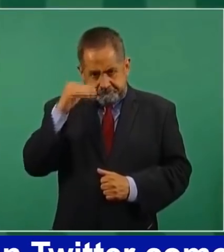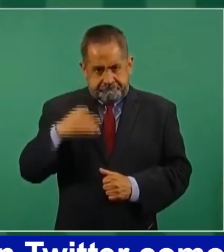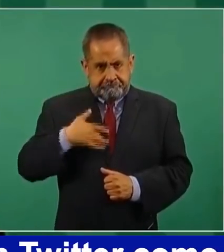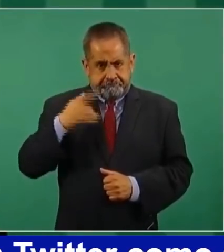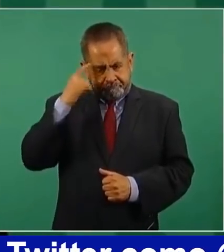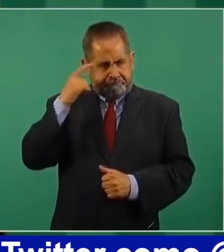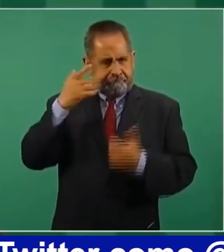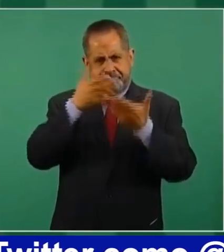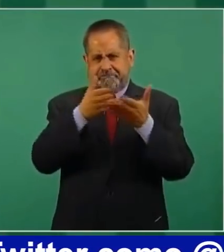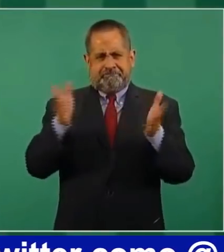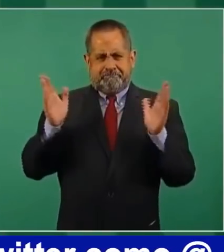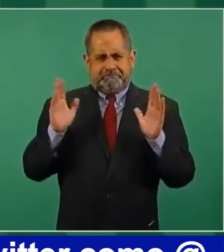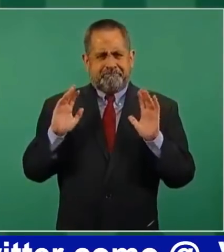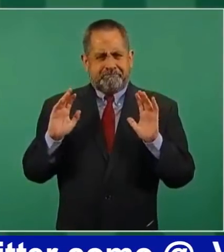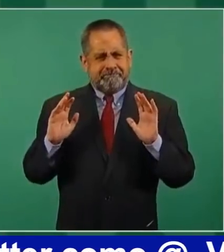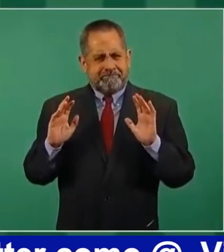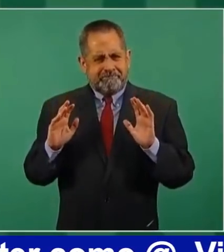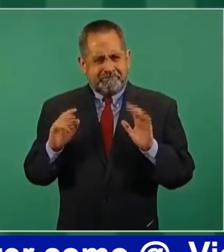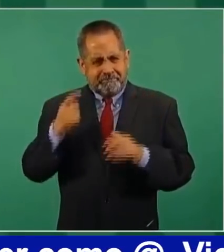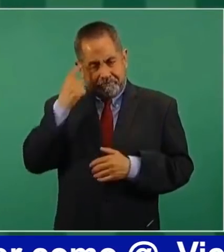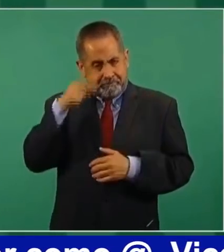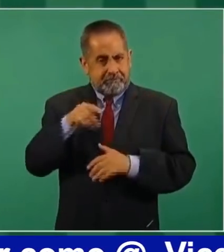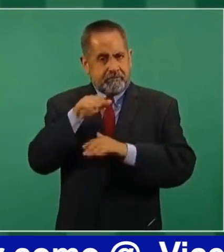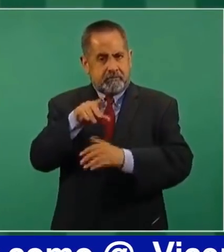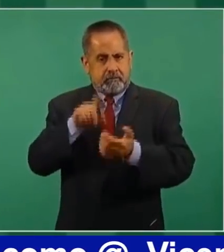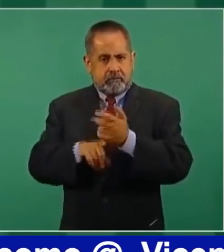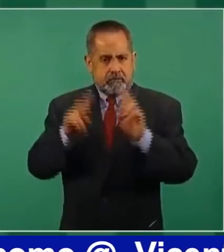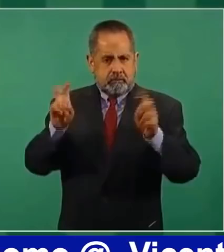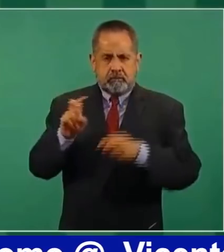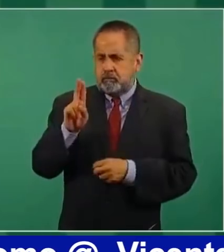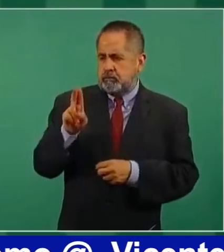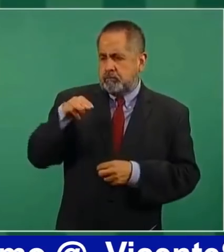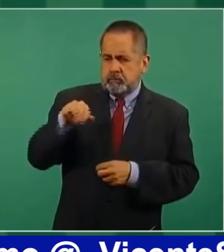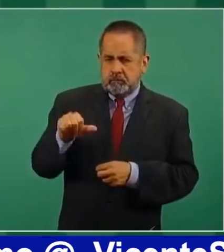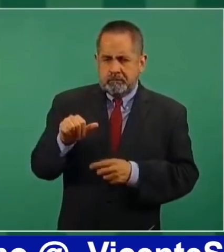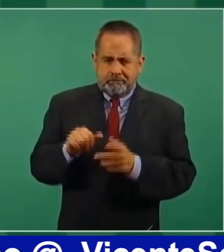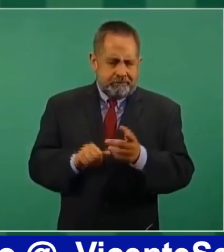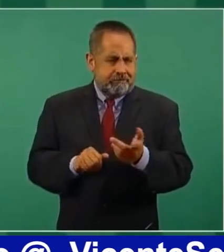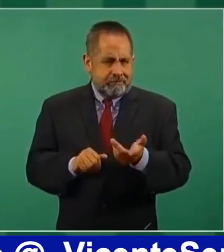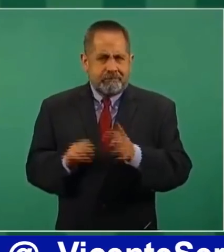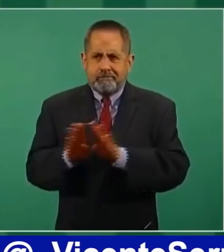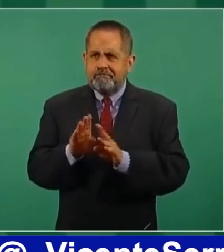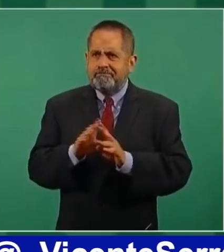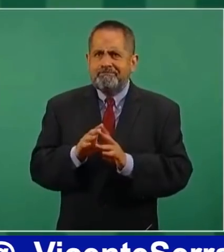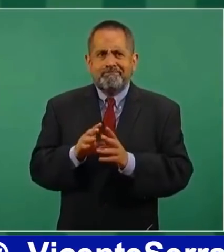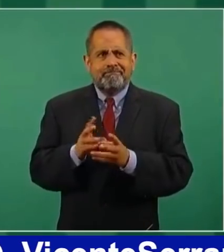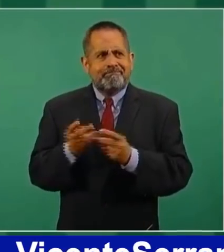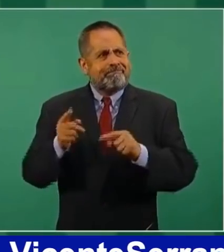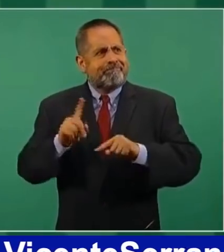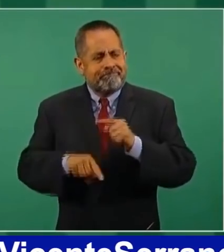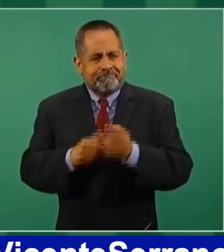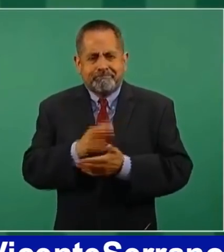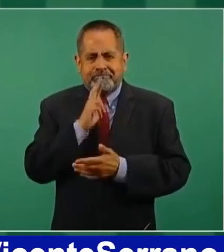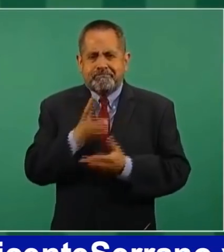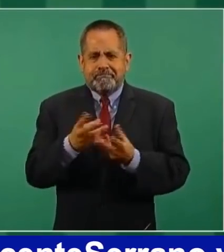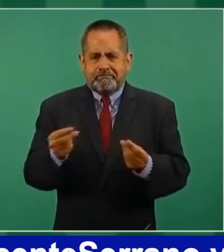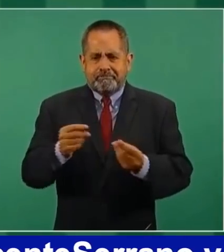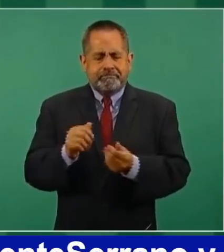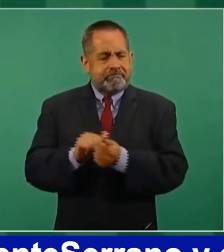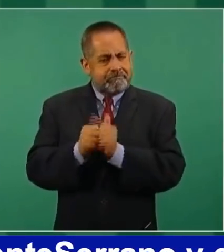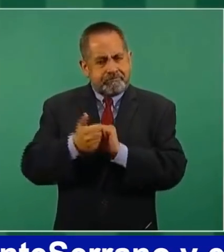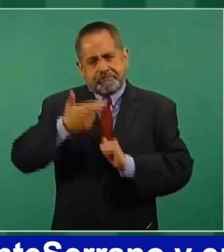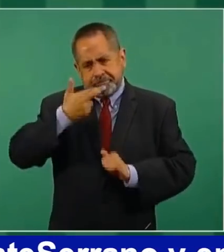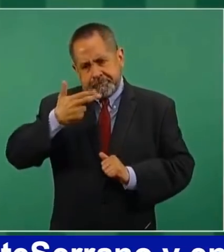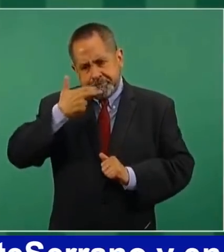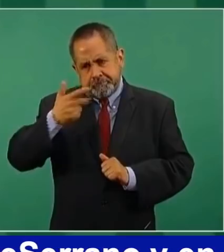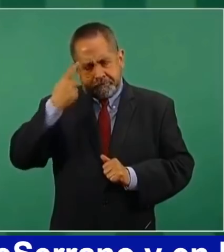lo general, en lo de las sumas, o sea, cómo resolverlo, cómo mejorar